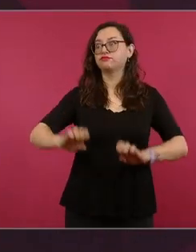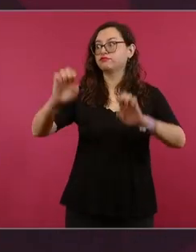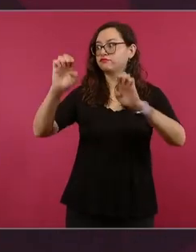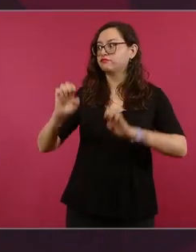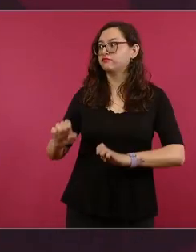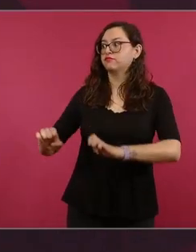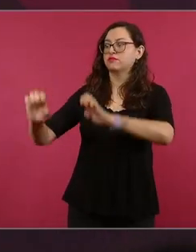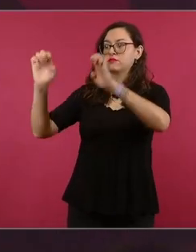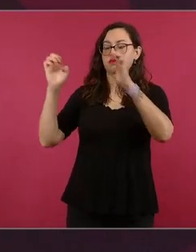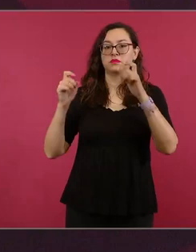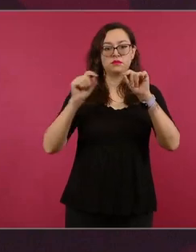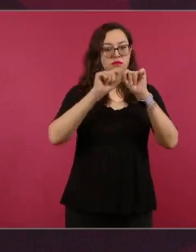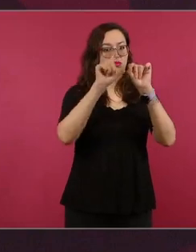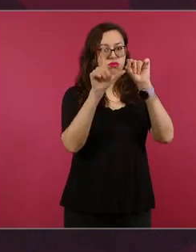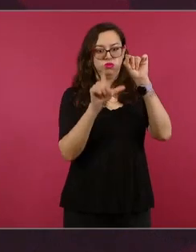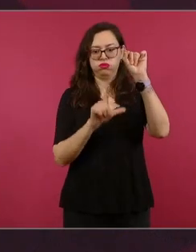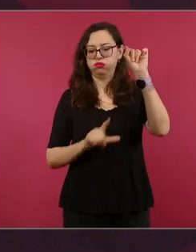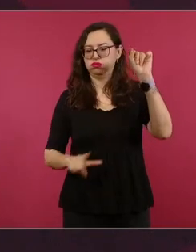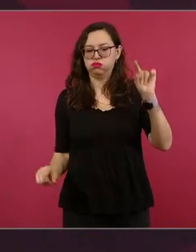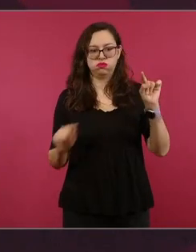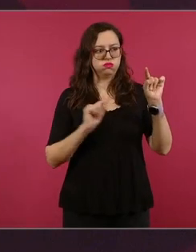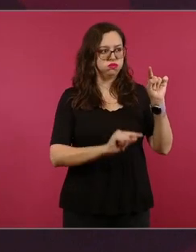Nacional